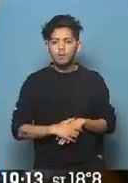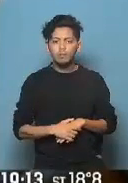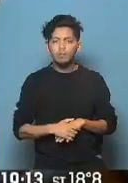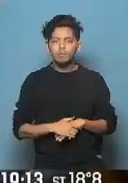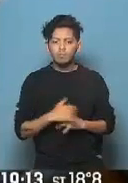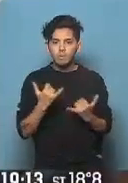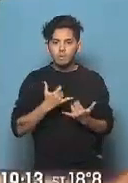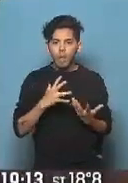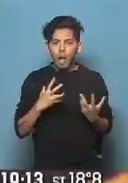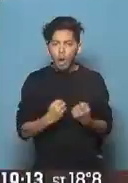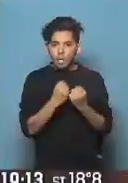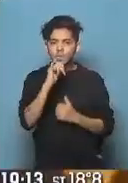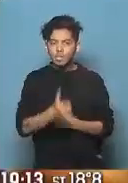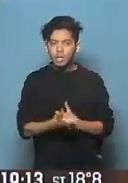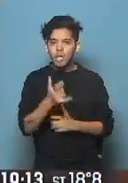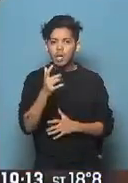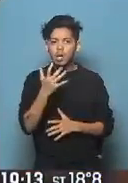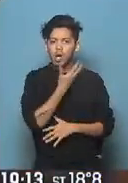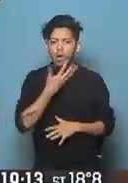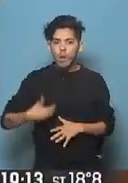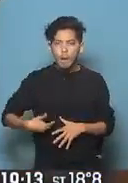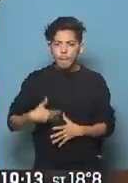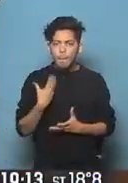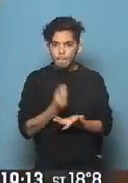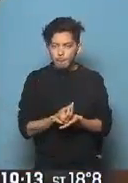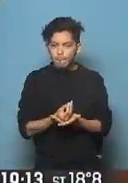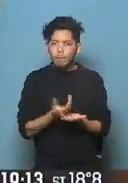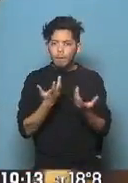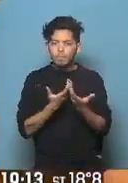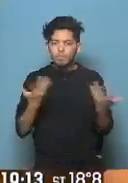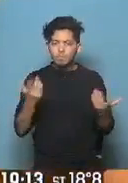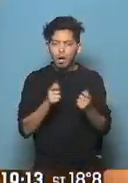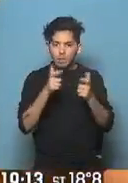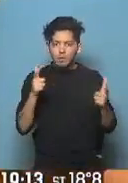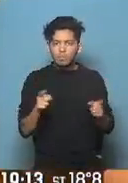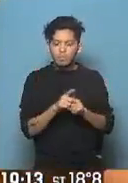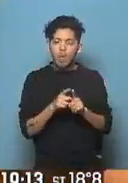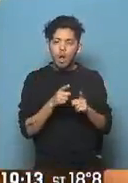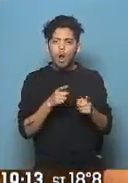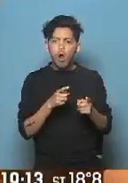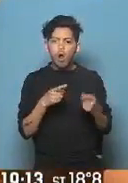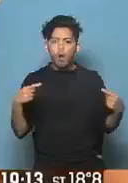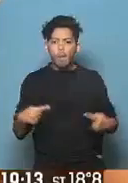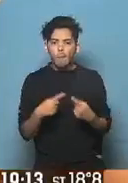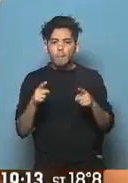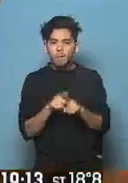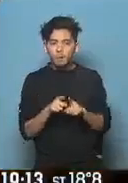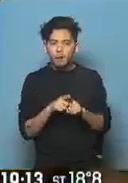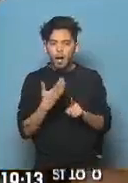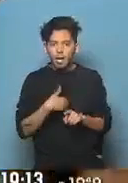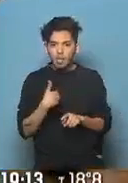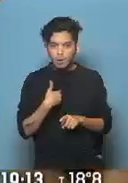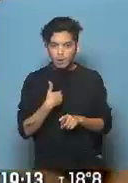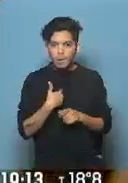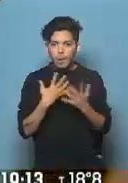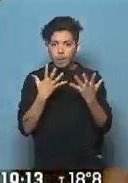tenido un acuerdo sí con los gobernadores, pero también con, yo diría, la gran mayoría de la dirigencia de la oposición hoy en la Argentina, de que el presupuesto tiene